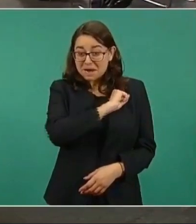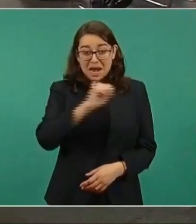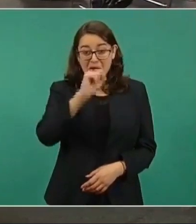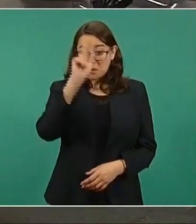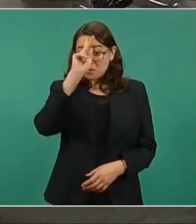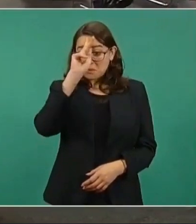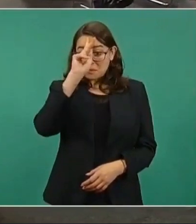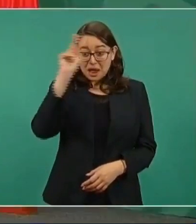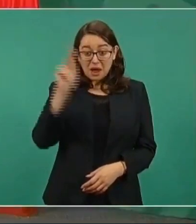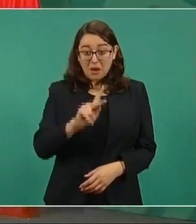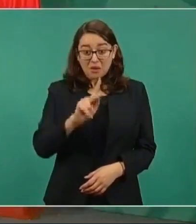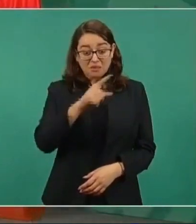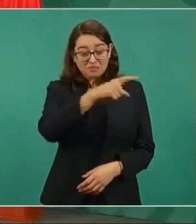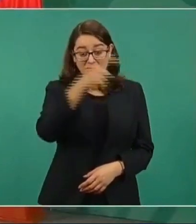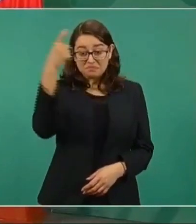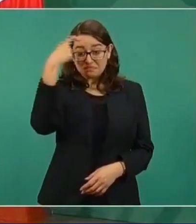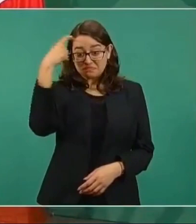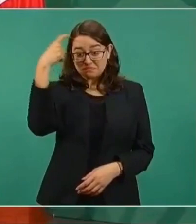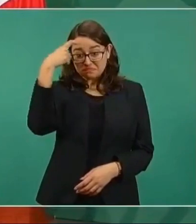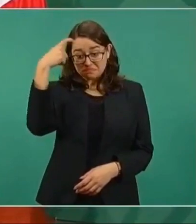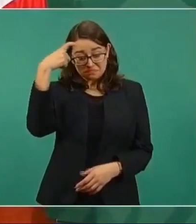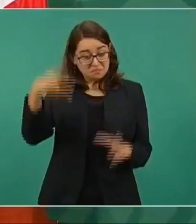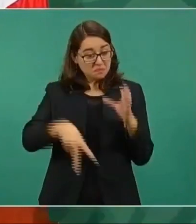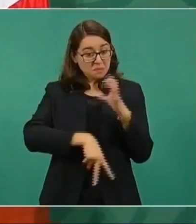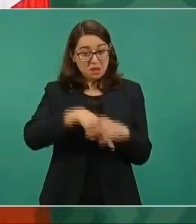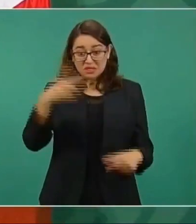es la irracionalidad, el absurdo,